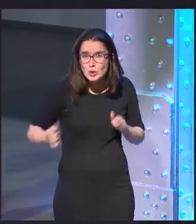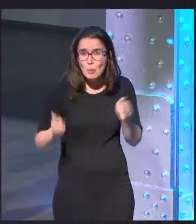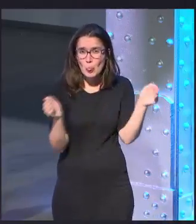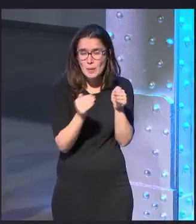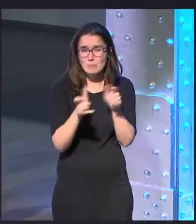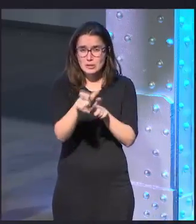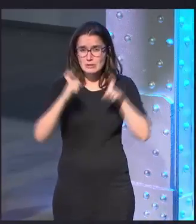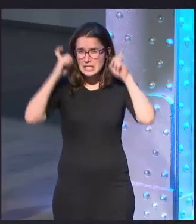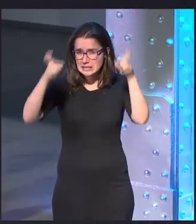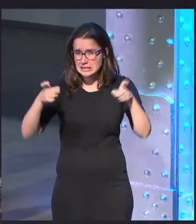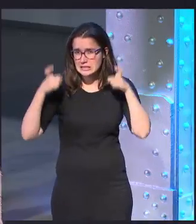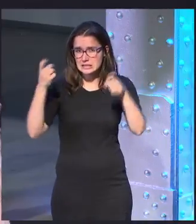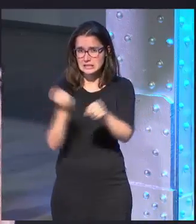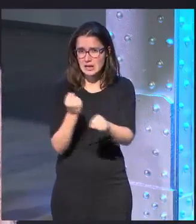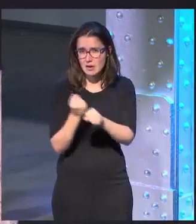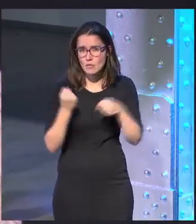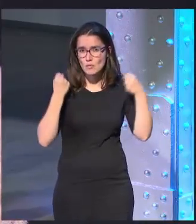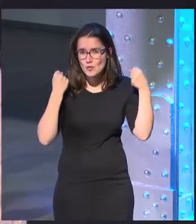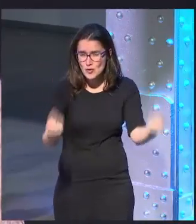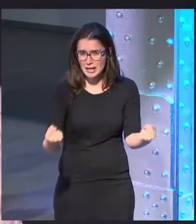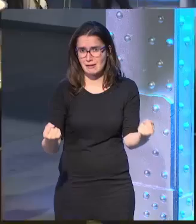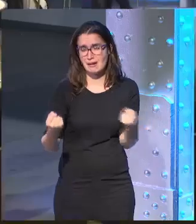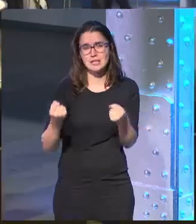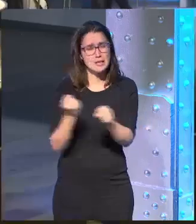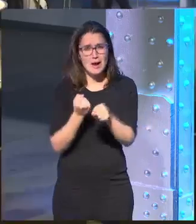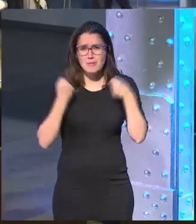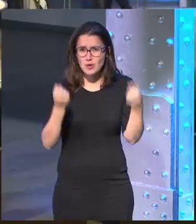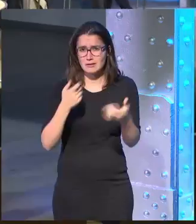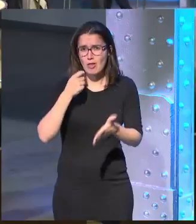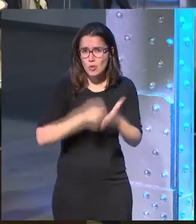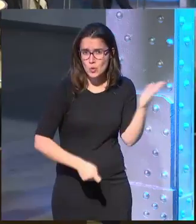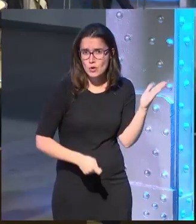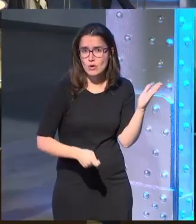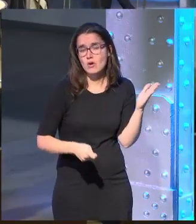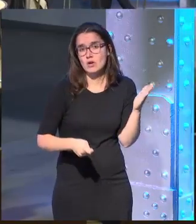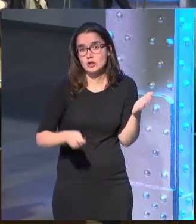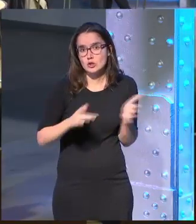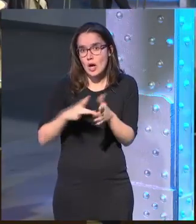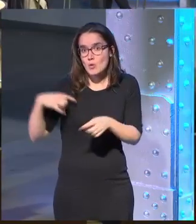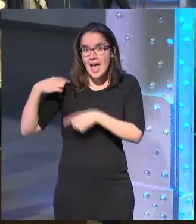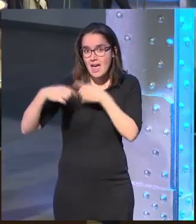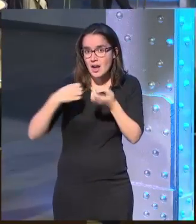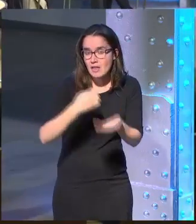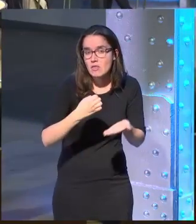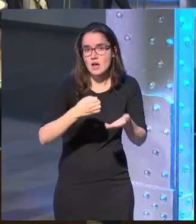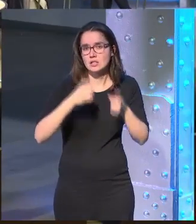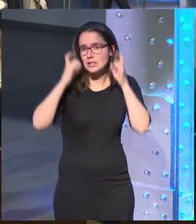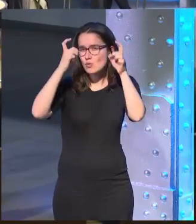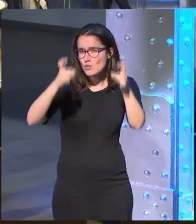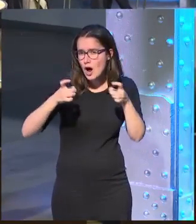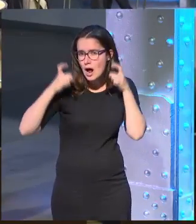muy esforzada, de gente que ha tenido que trabajar mucho y muy duro y que estamos heredando precisamente el